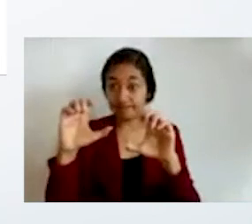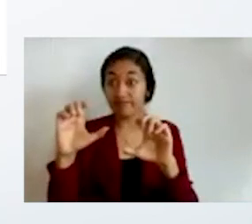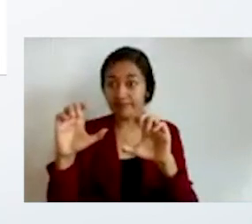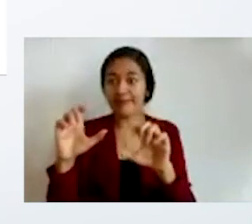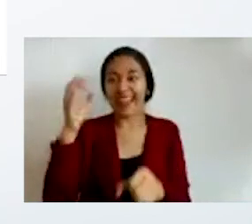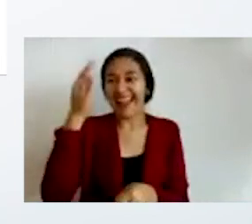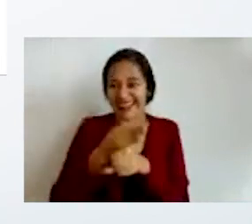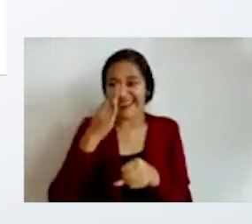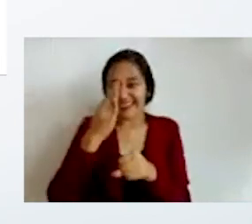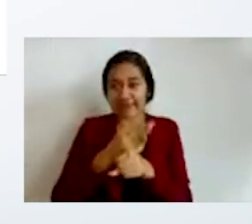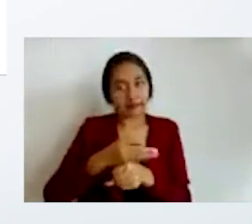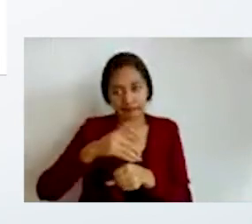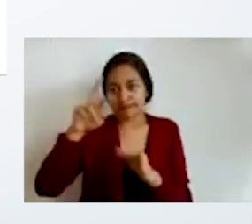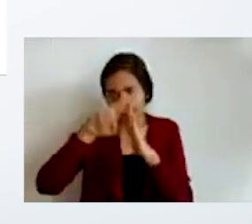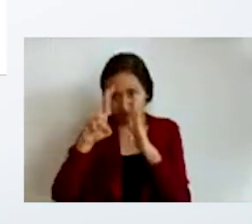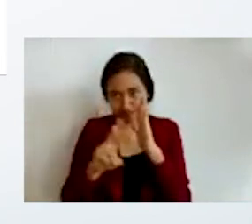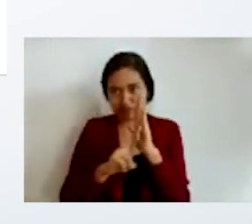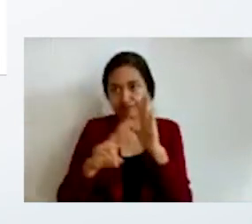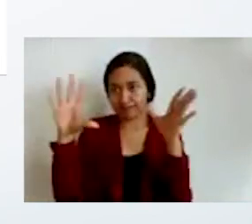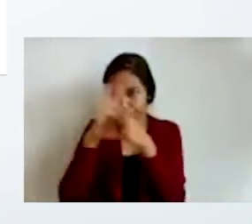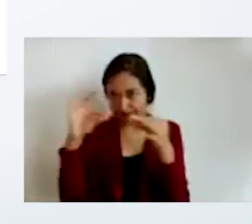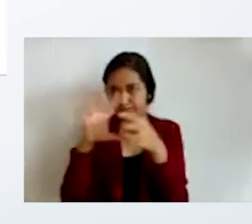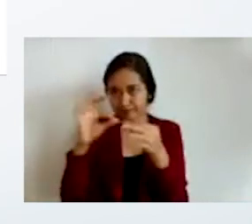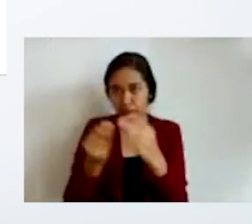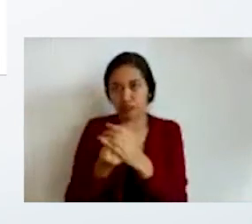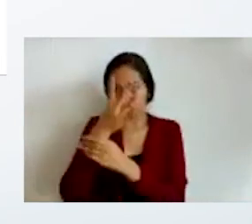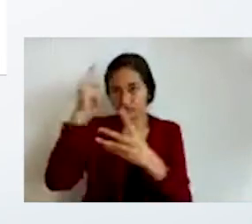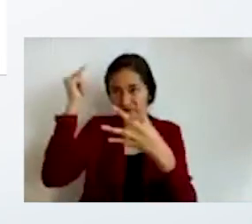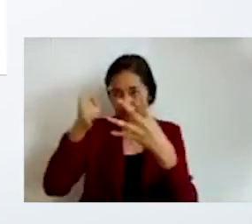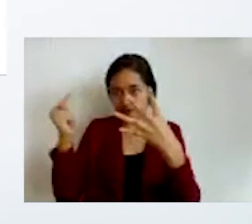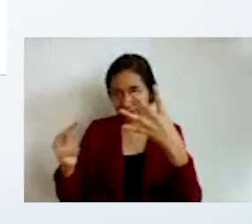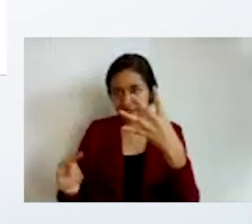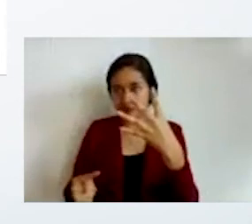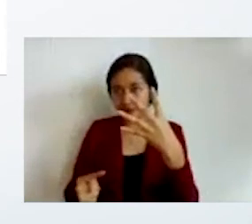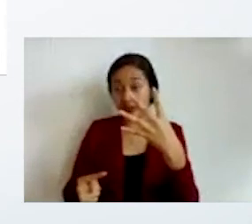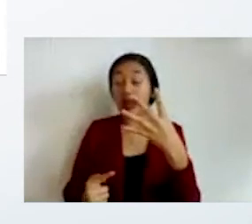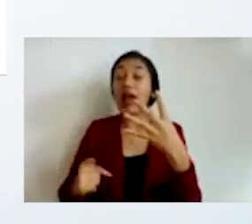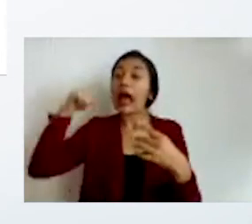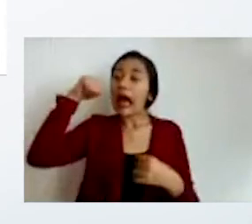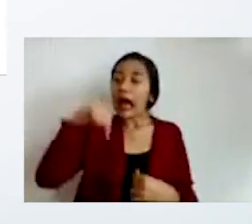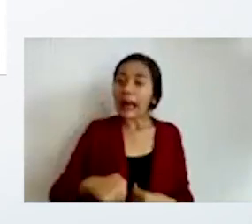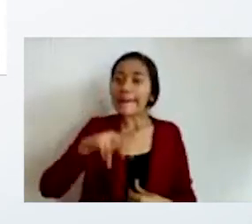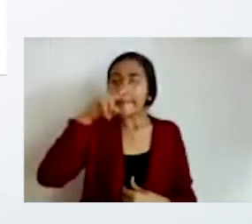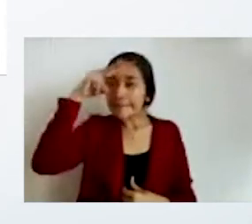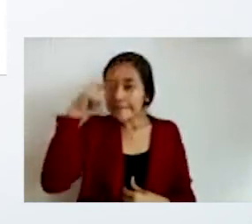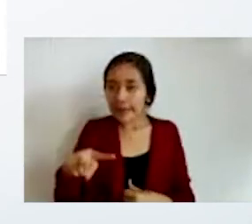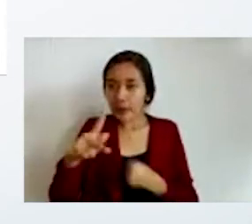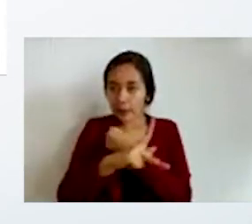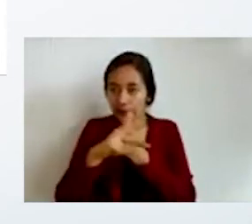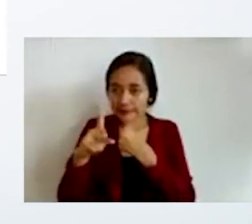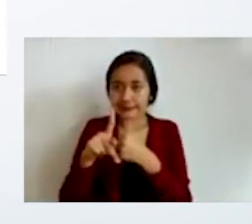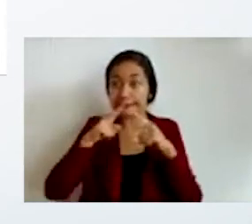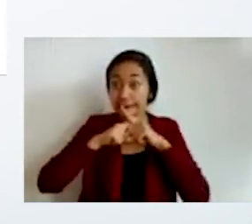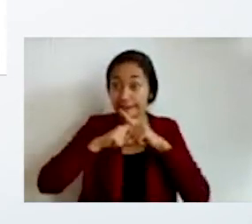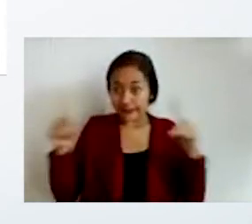se divulgó de nueva normalidad. En el caso de México, la pregunta, y por eso el título de la